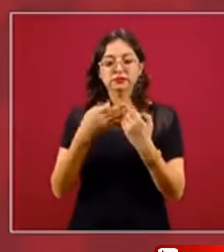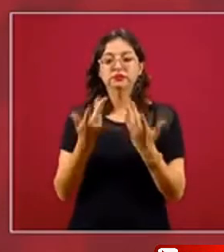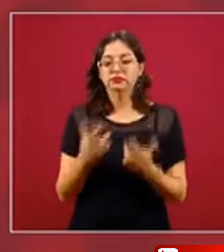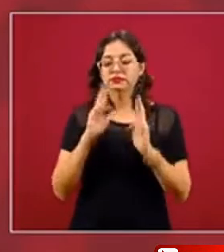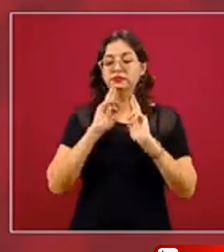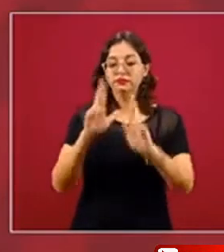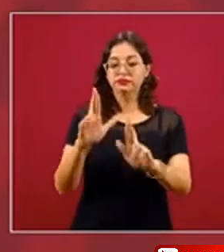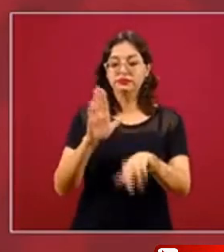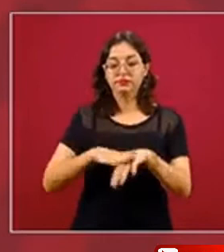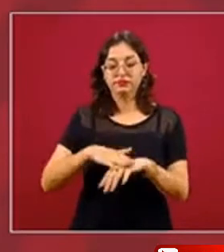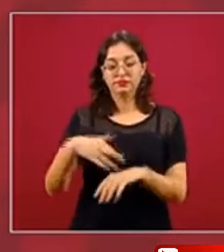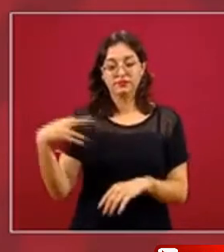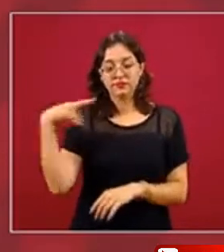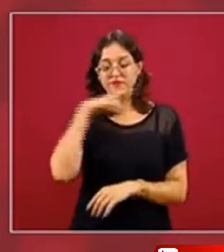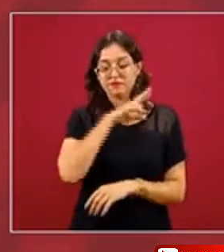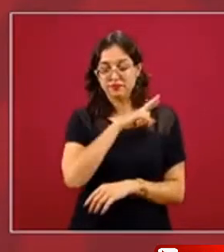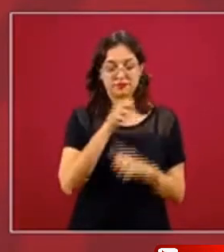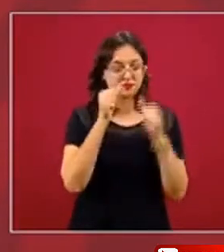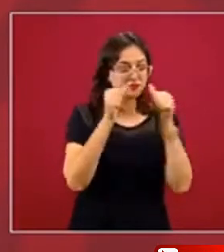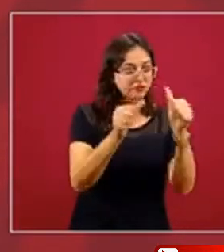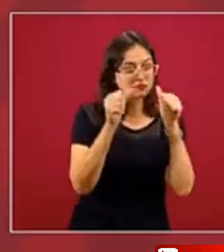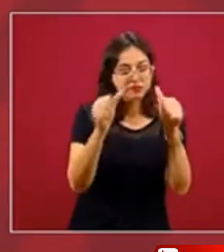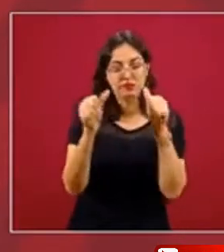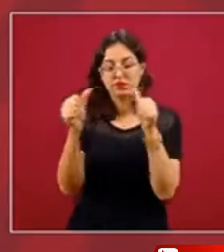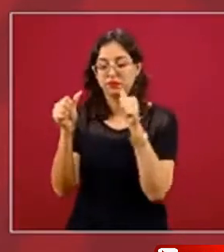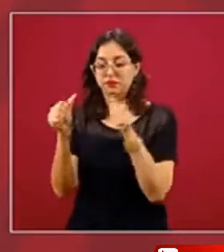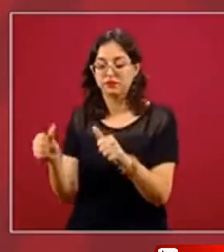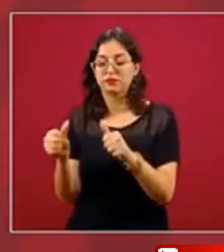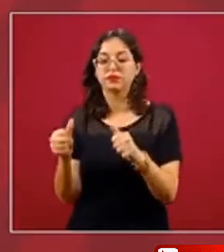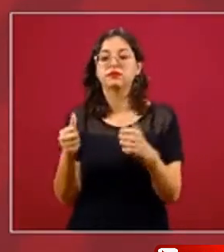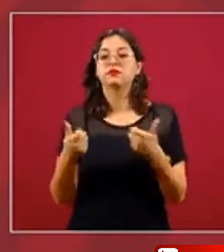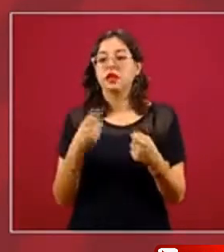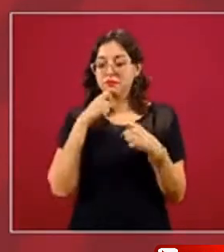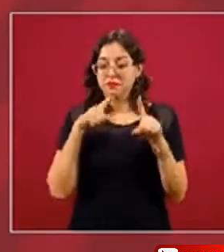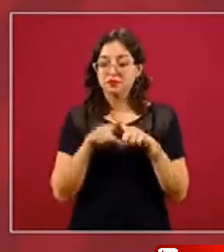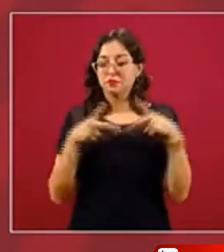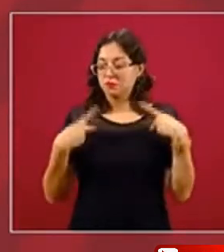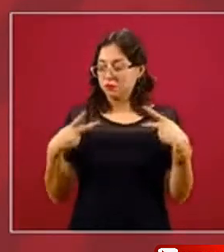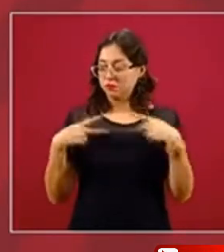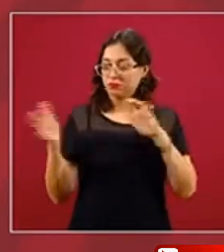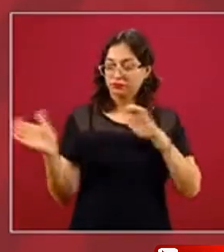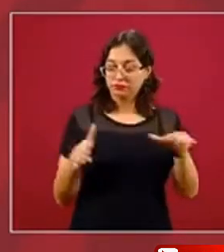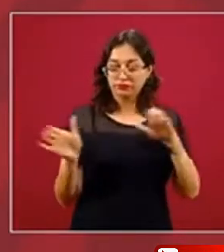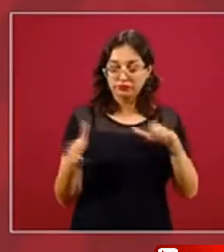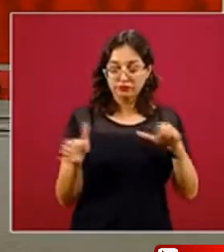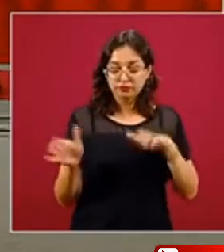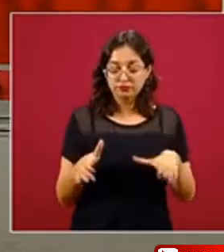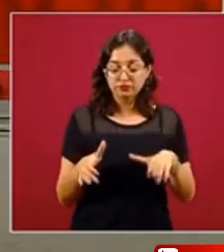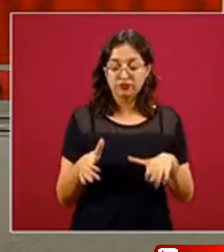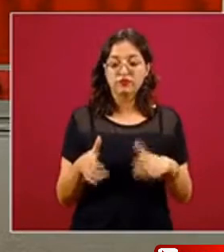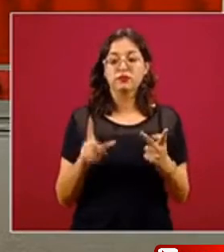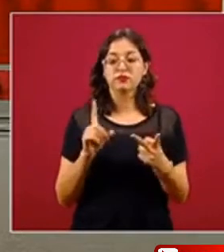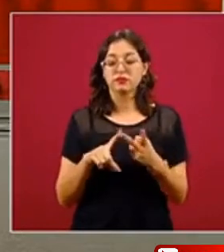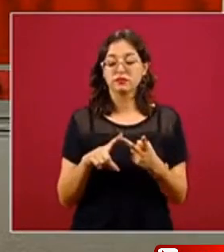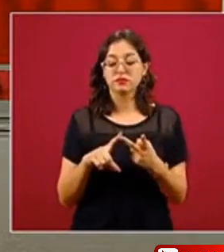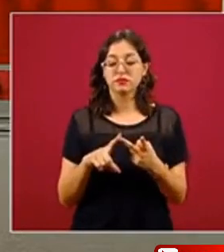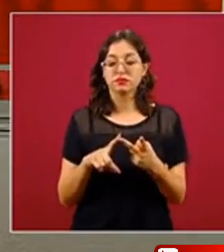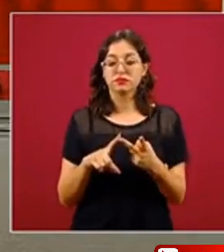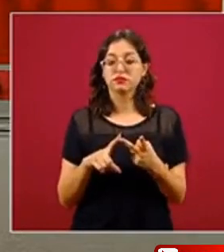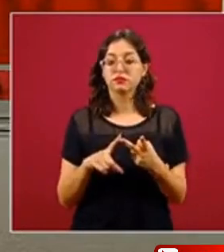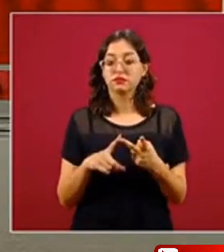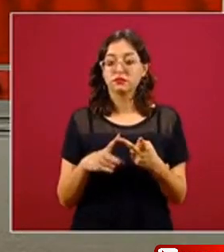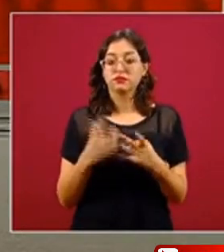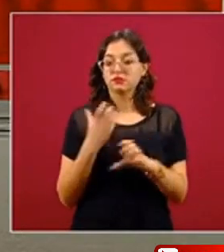respuestas ágiles a estas situaciones de emergencias. El reclutamiento del personal, el aseguramiento de